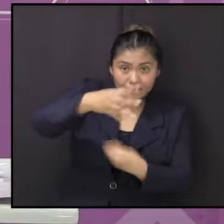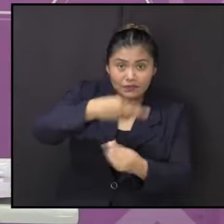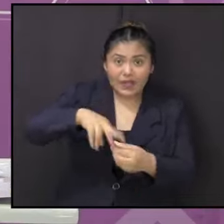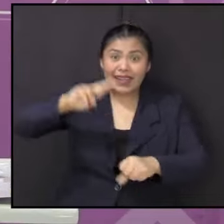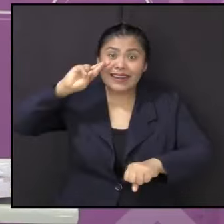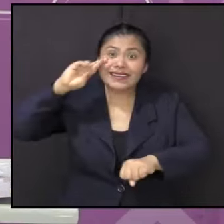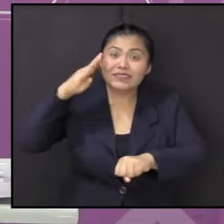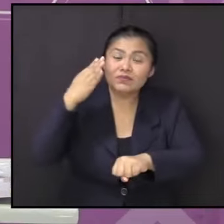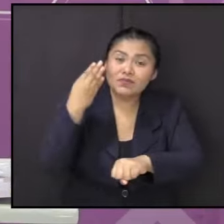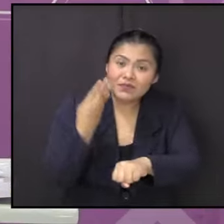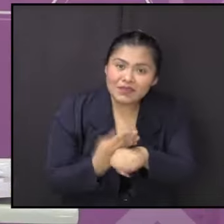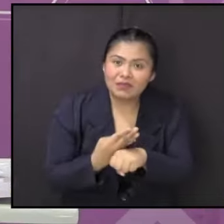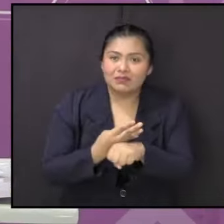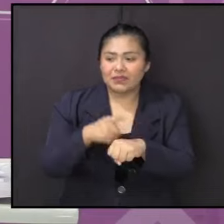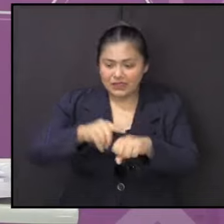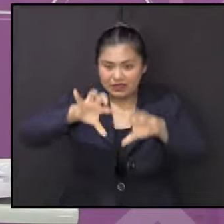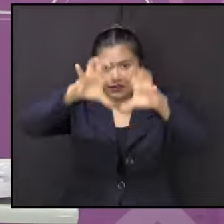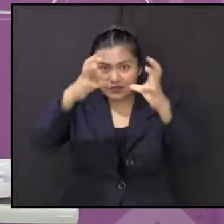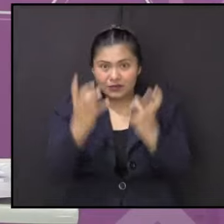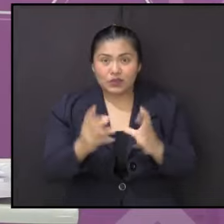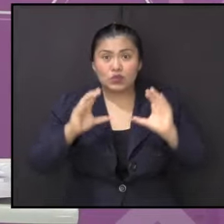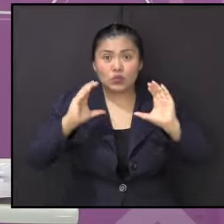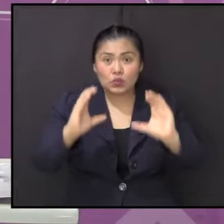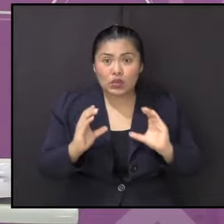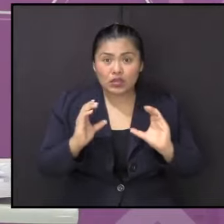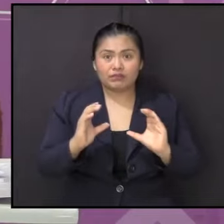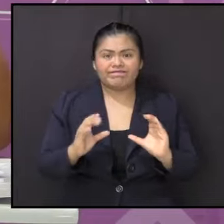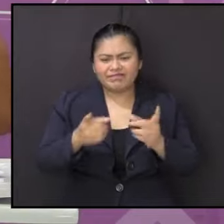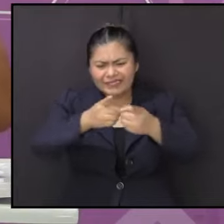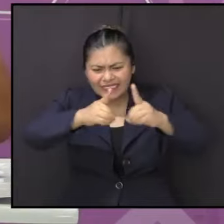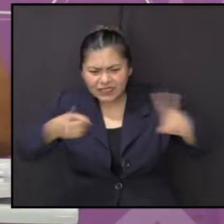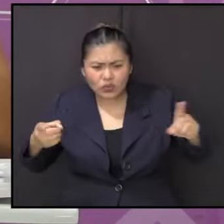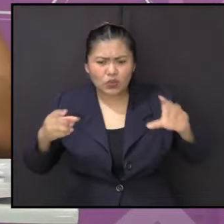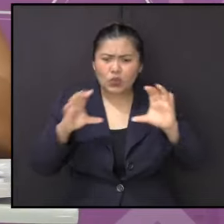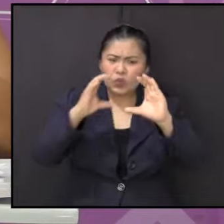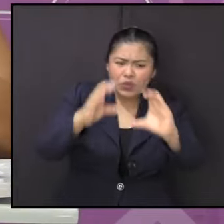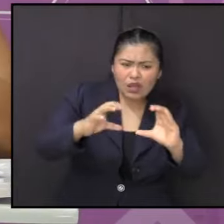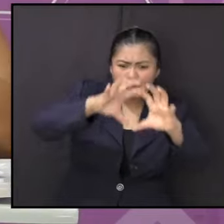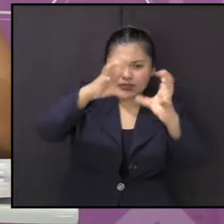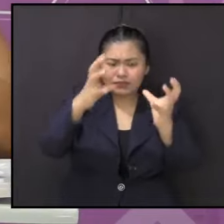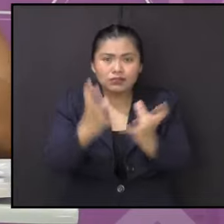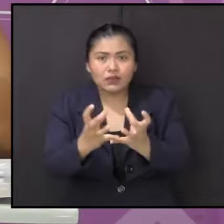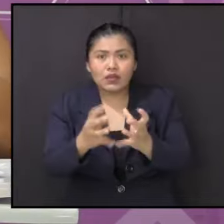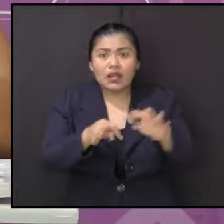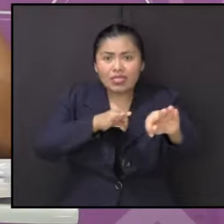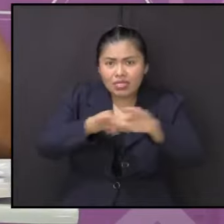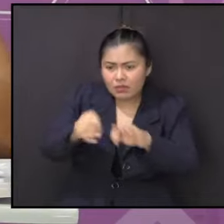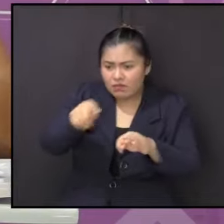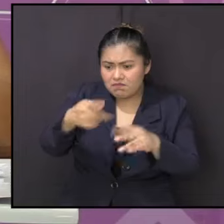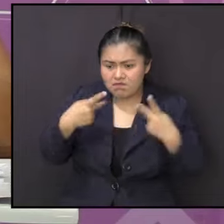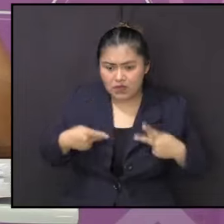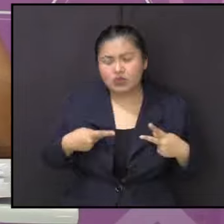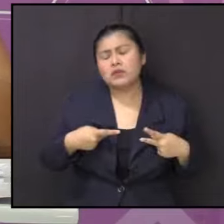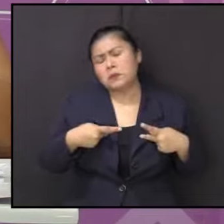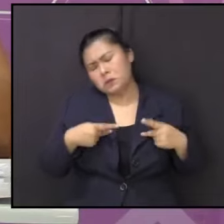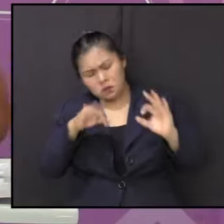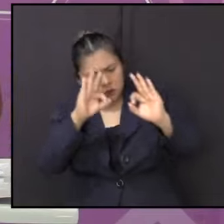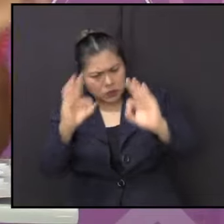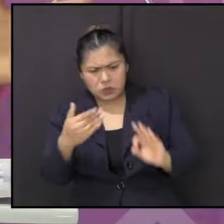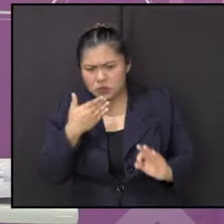de los ejes rectores debería de ser también el desarrollo sustentable, el también tener a los trabajadores dignamente y el que no estén